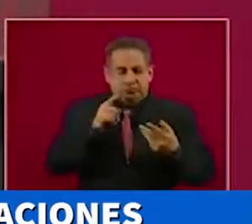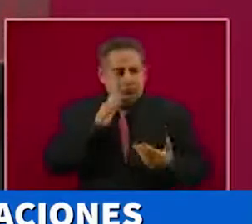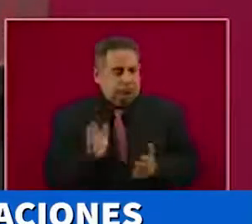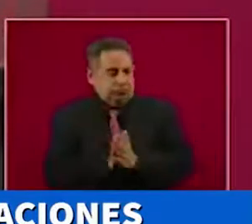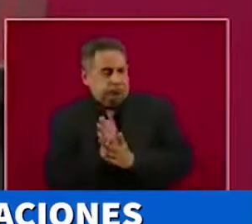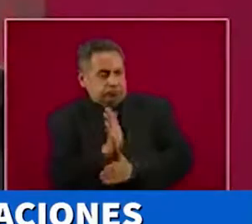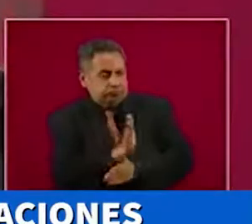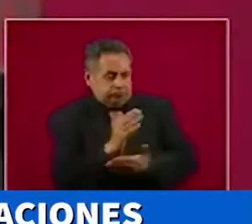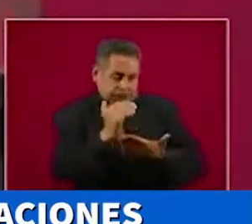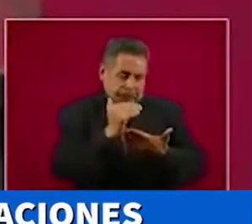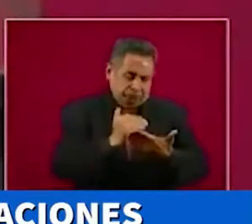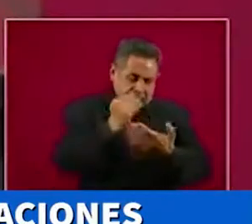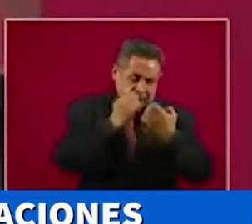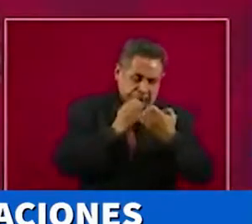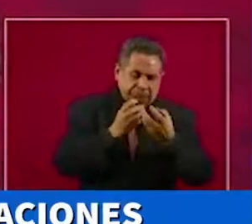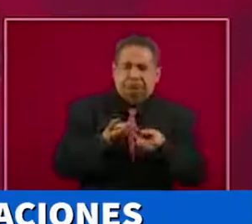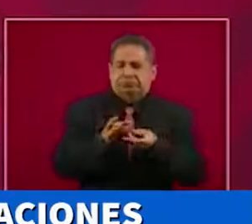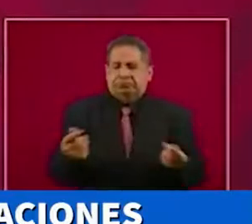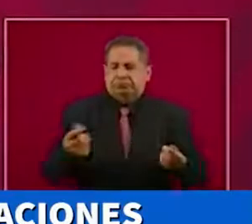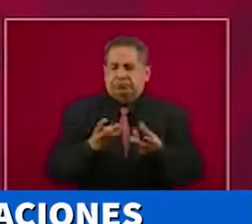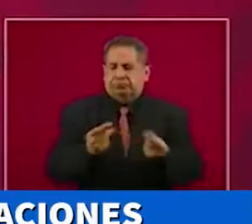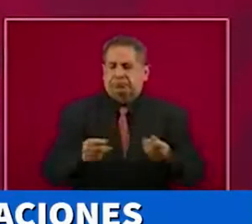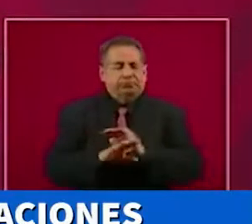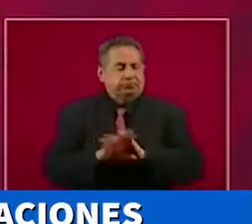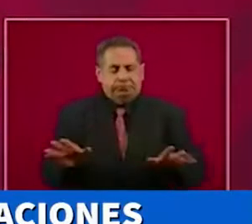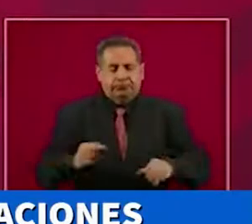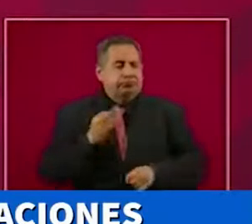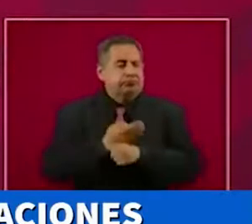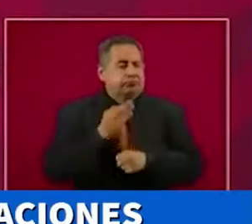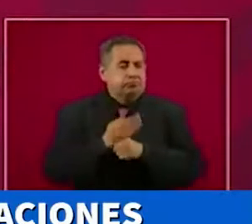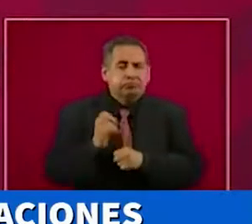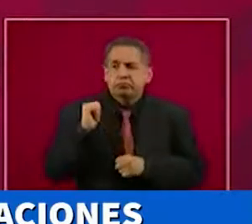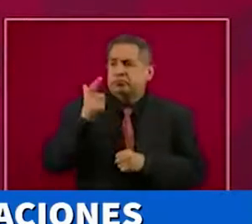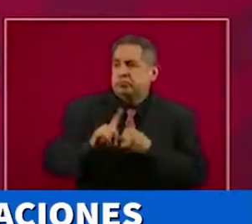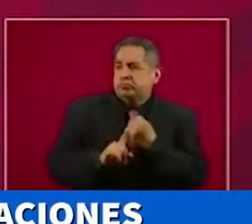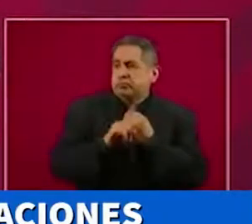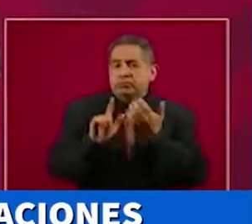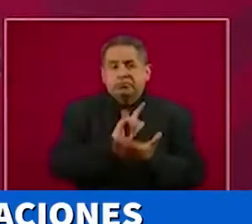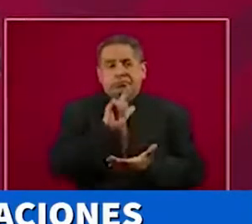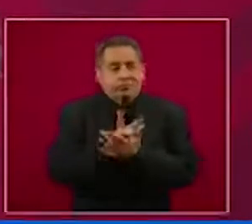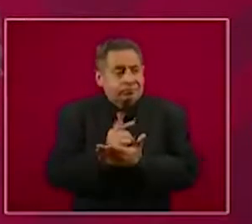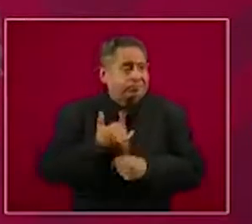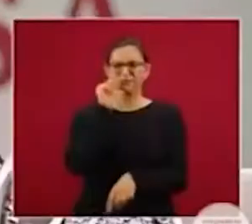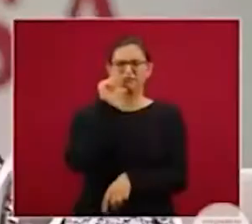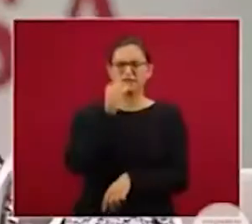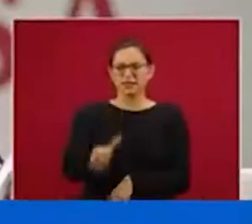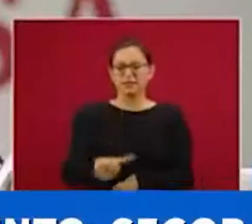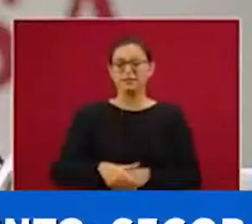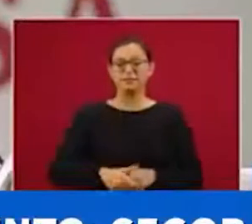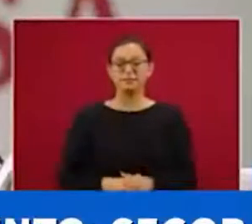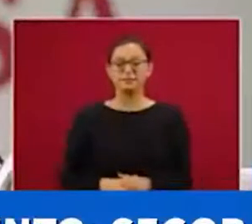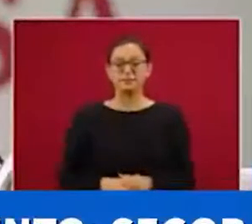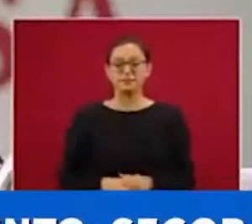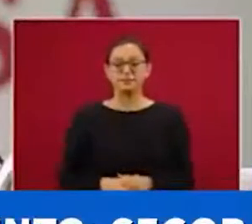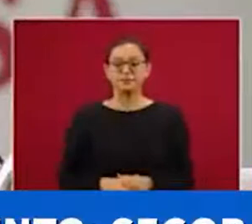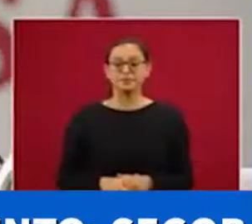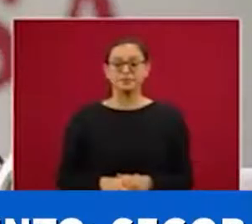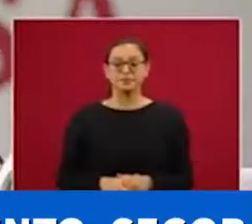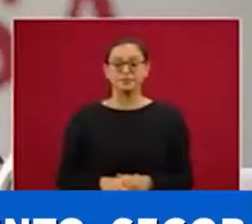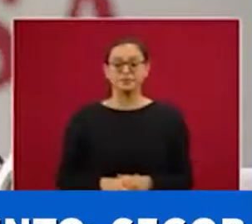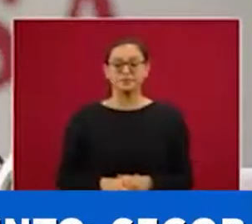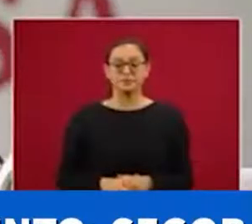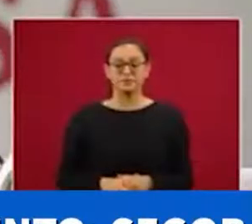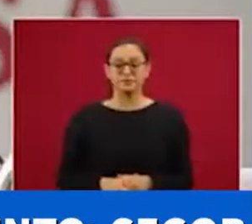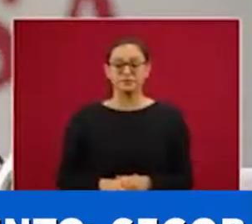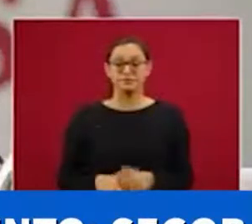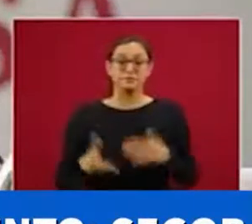amparos. No hay legalmente ningún obstáculo. Al no haber ninguna suspensión